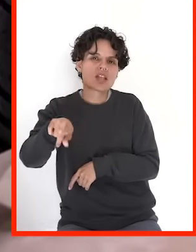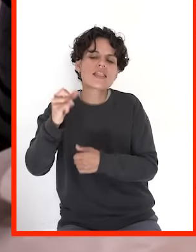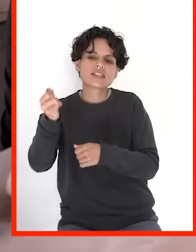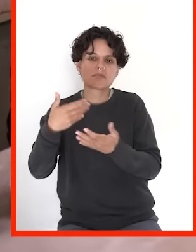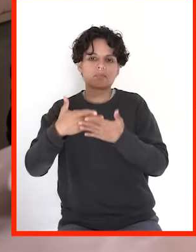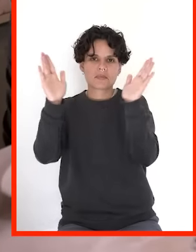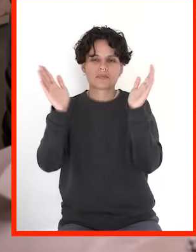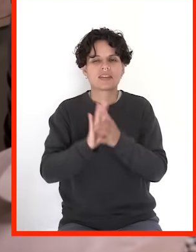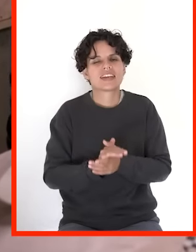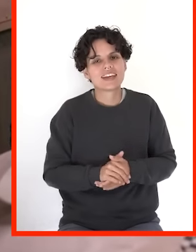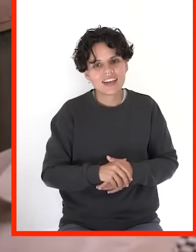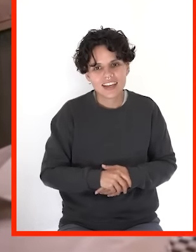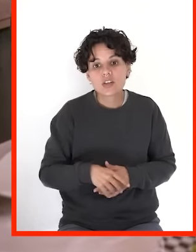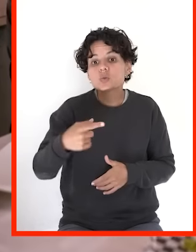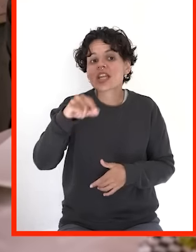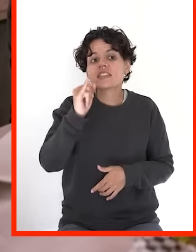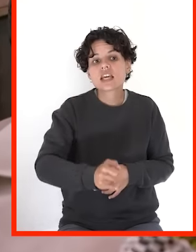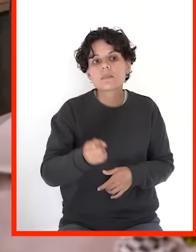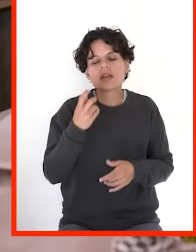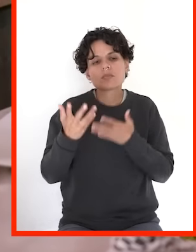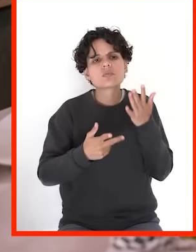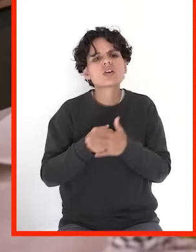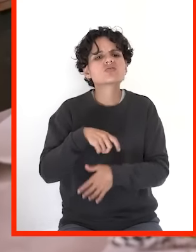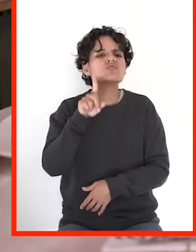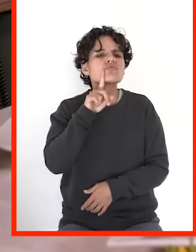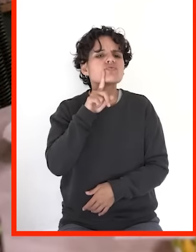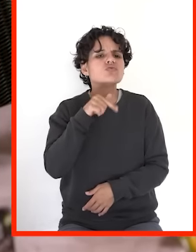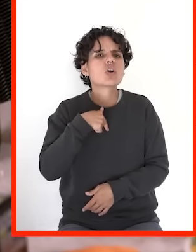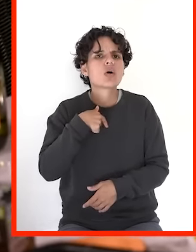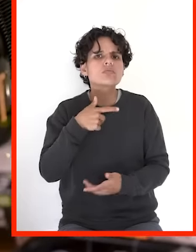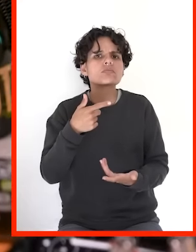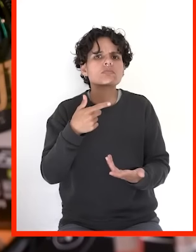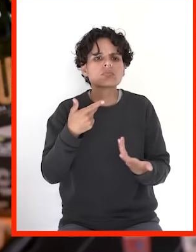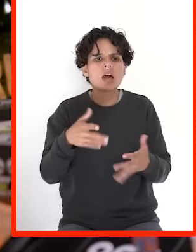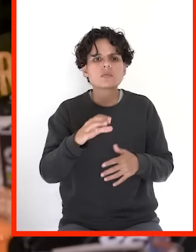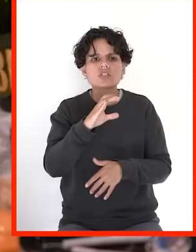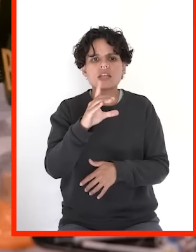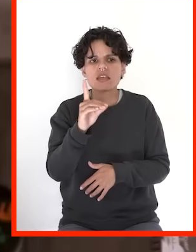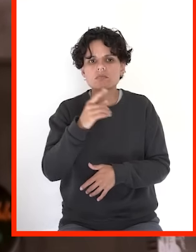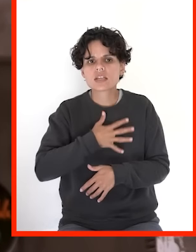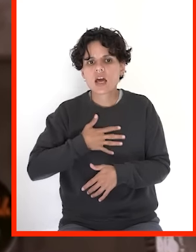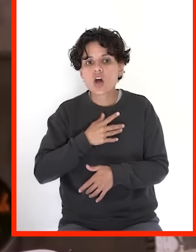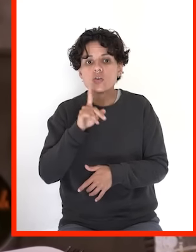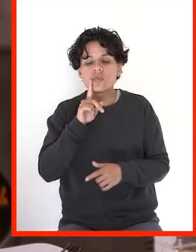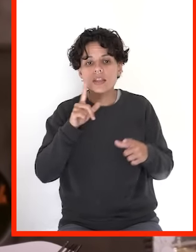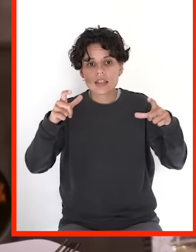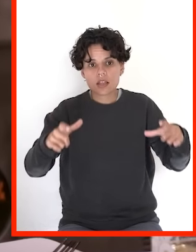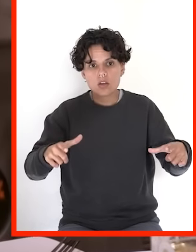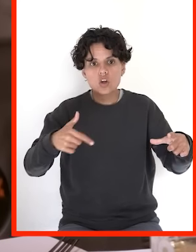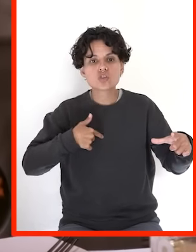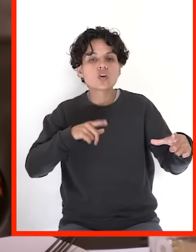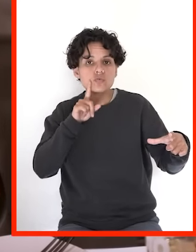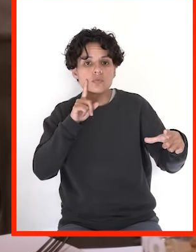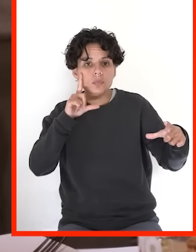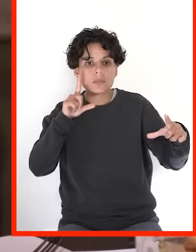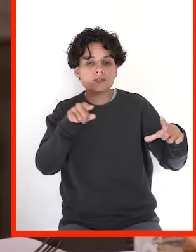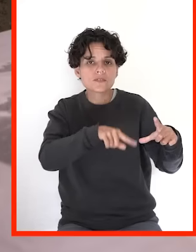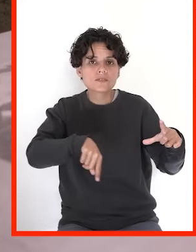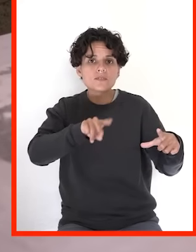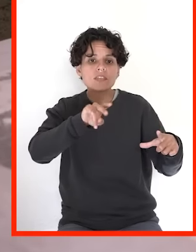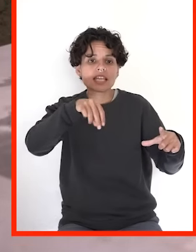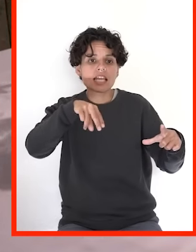¿no? Tengo un disquito, ¿ah? Quiero sacar el disquito, ¿ah? Quiero sacar los disquitos, los vinilos. Yo aquí tengo mis vinilitos, los escucho de